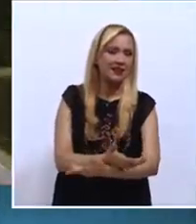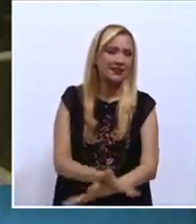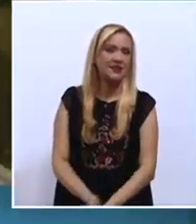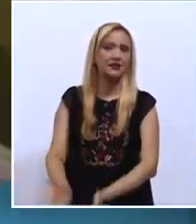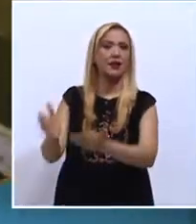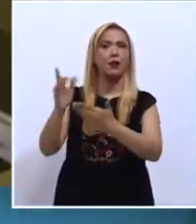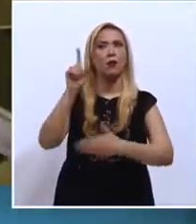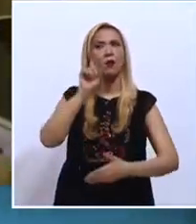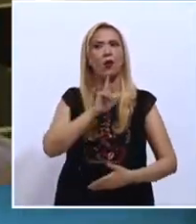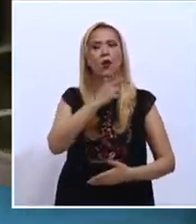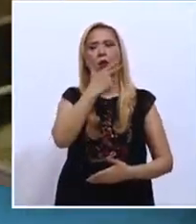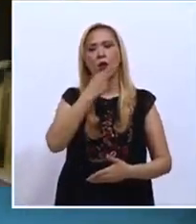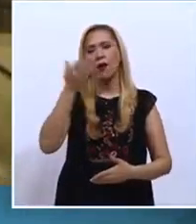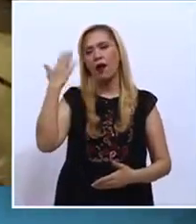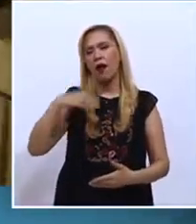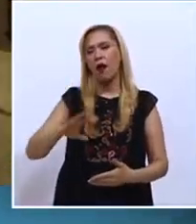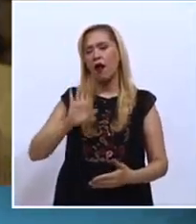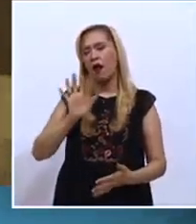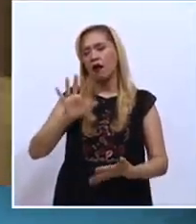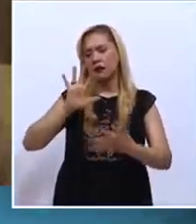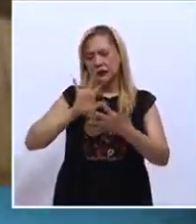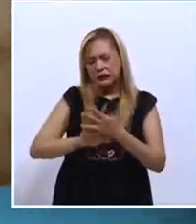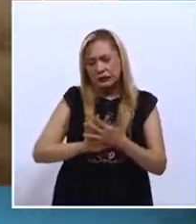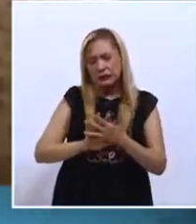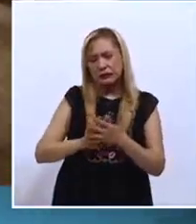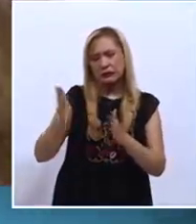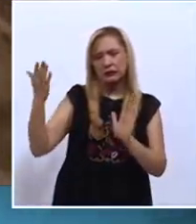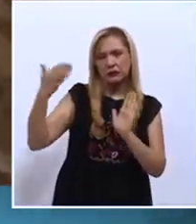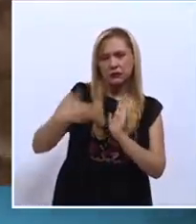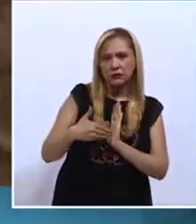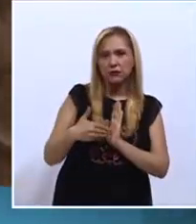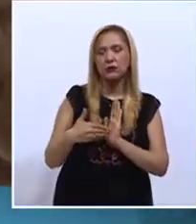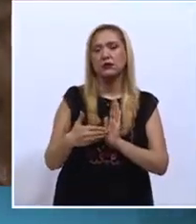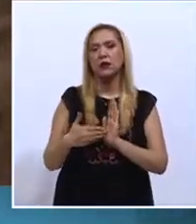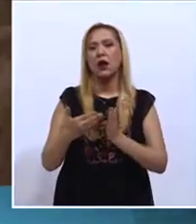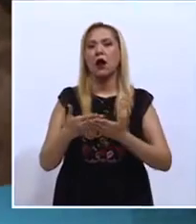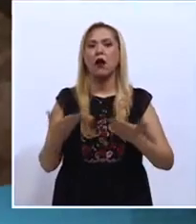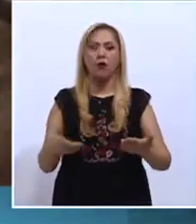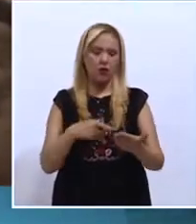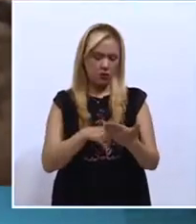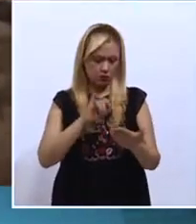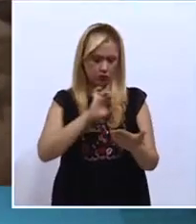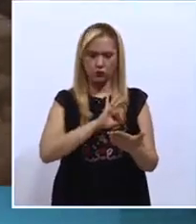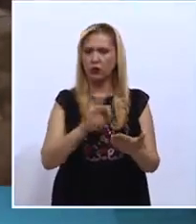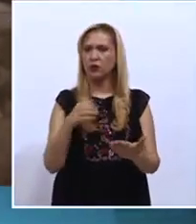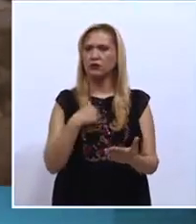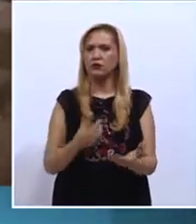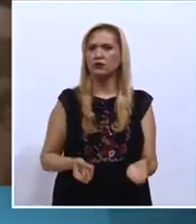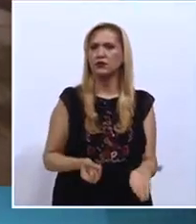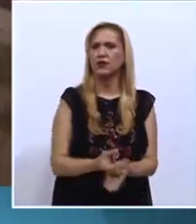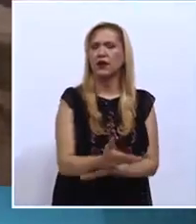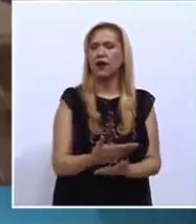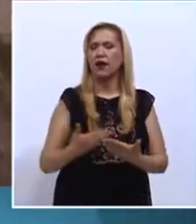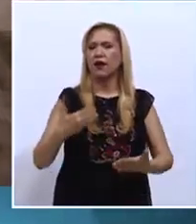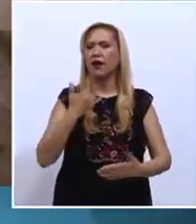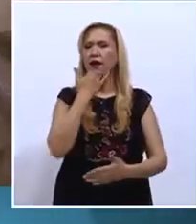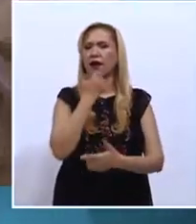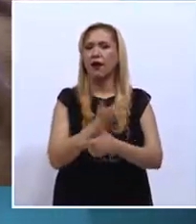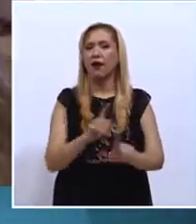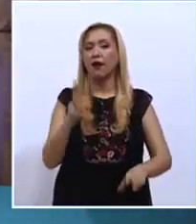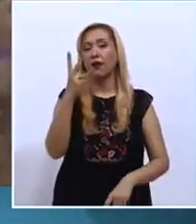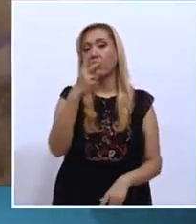fueron procesadas o sentenciadas por delitos en los que procede la amnistía, 249 ya recuperaron su